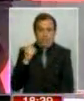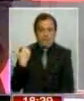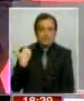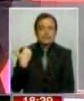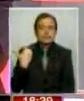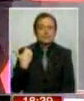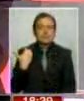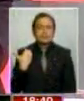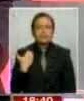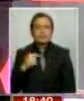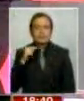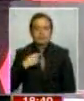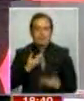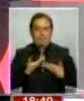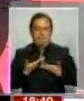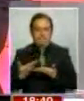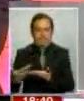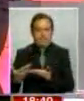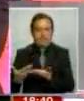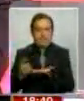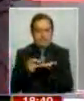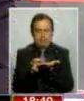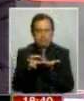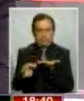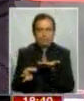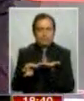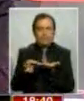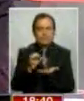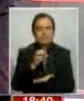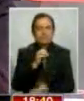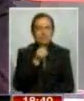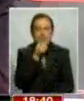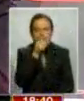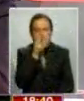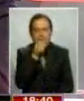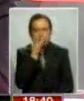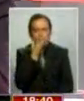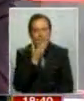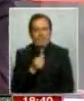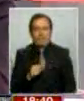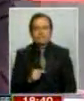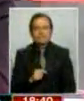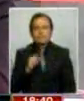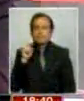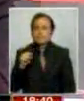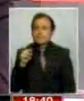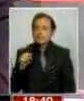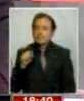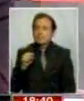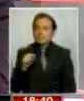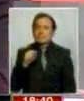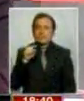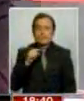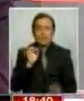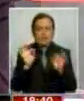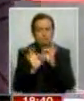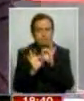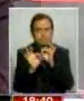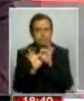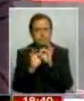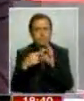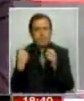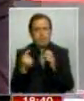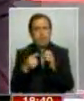efectivamente, digamos, me invitaron a una comuna en Santiago, estuve en la Florida, y estuve explicándoles a la comunidad la